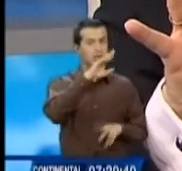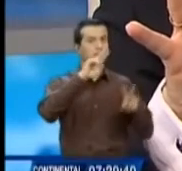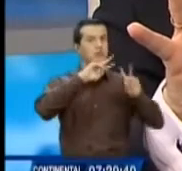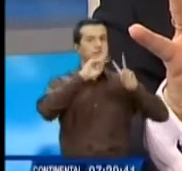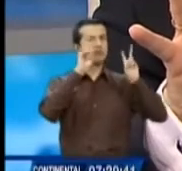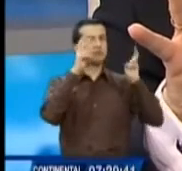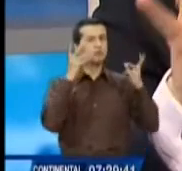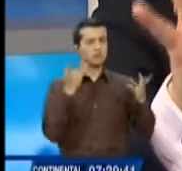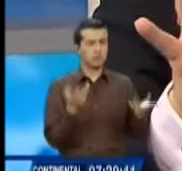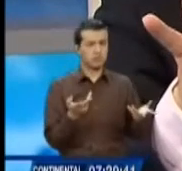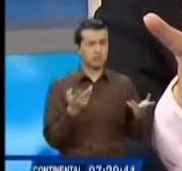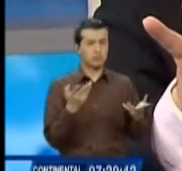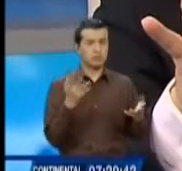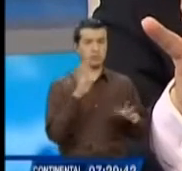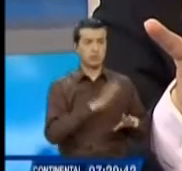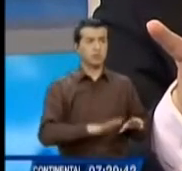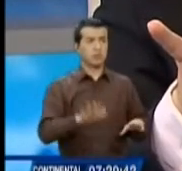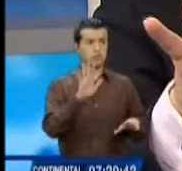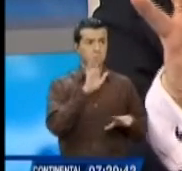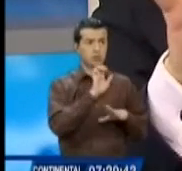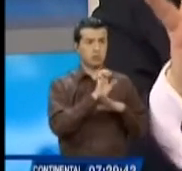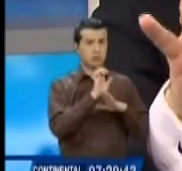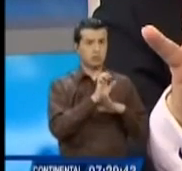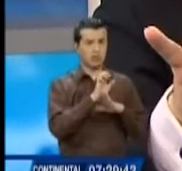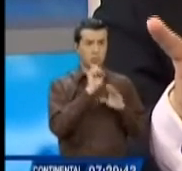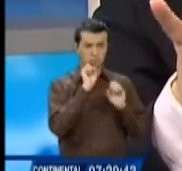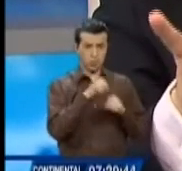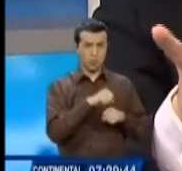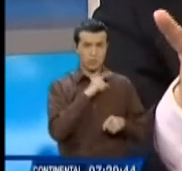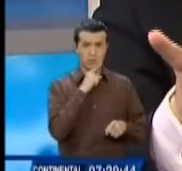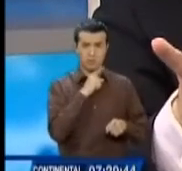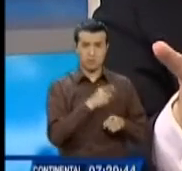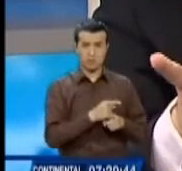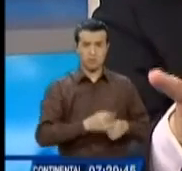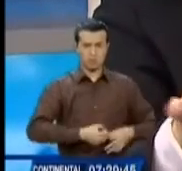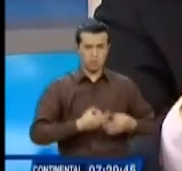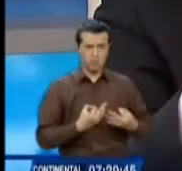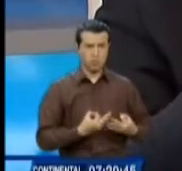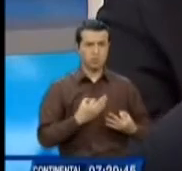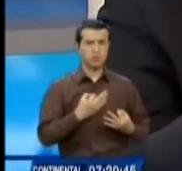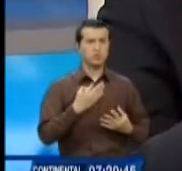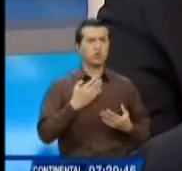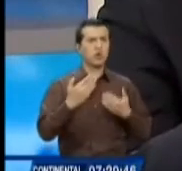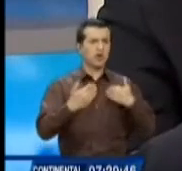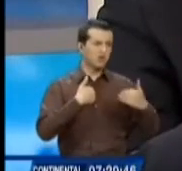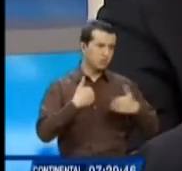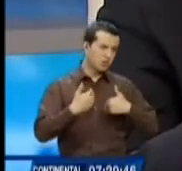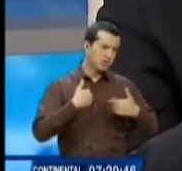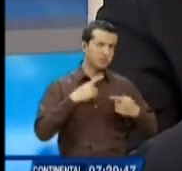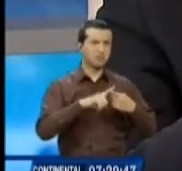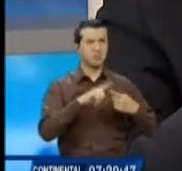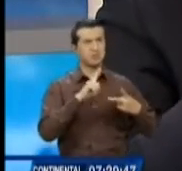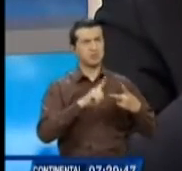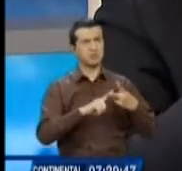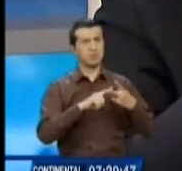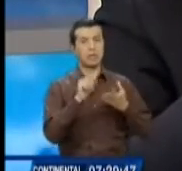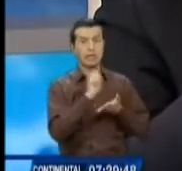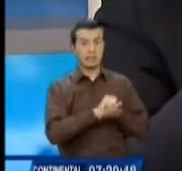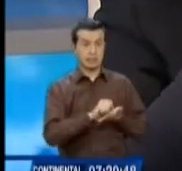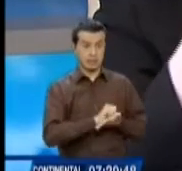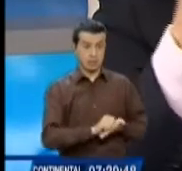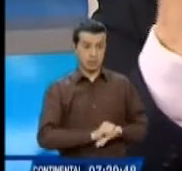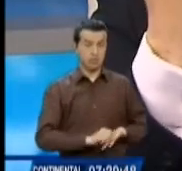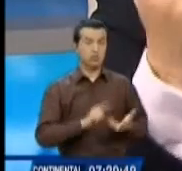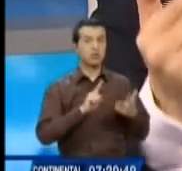siguiente. En el Ecuador, ¿hay el elemento preparado para eso, tanto en actuación, tanto en